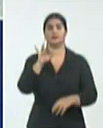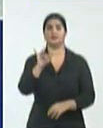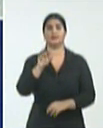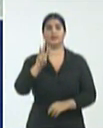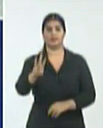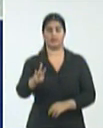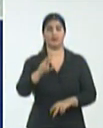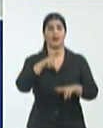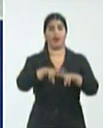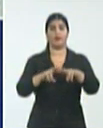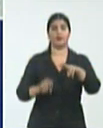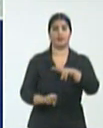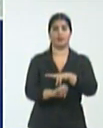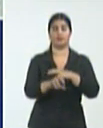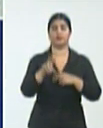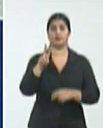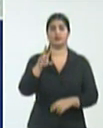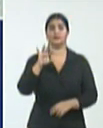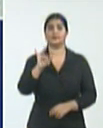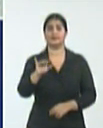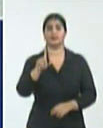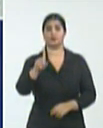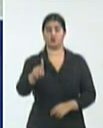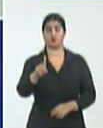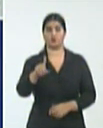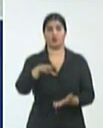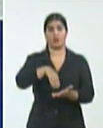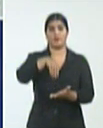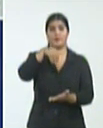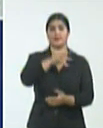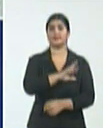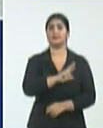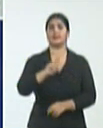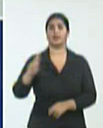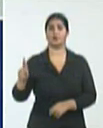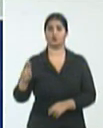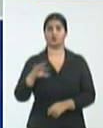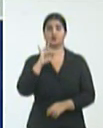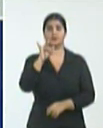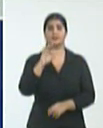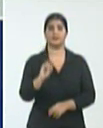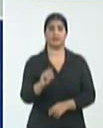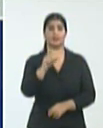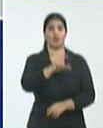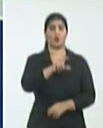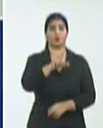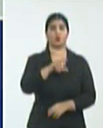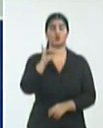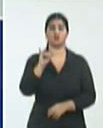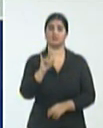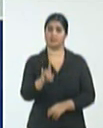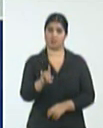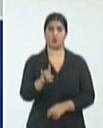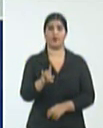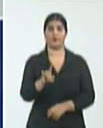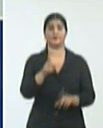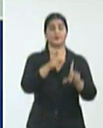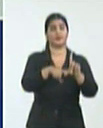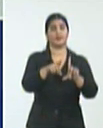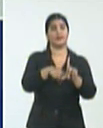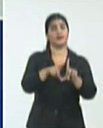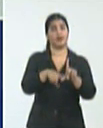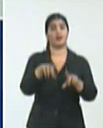Este 71, Plaza de la Revolución 70, Cotorro 69 y Regla